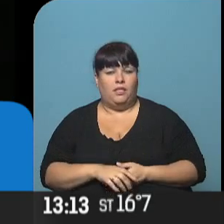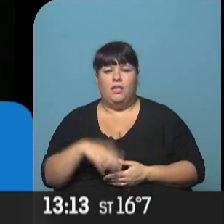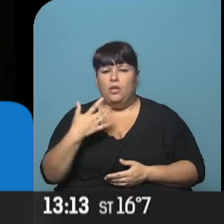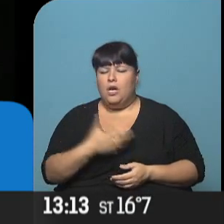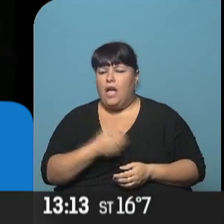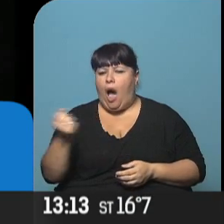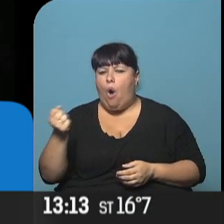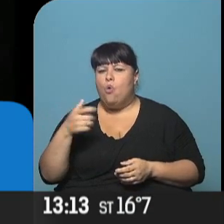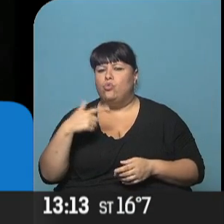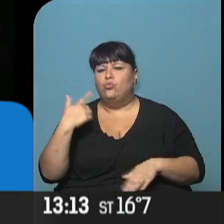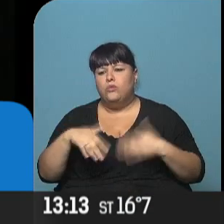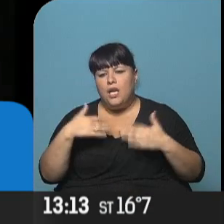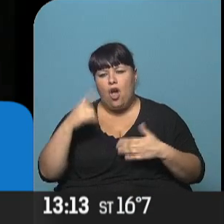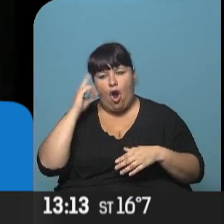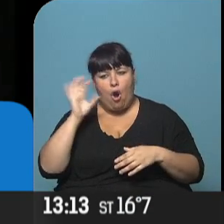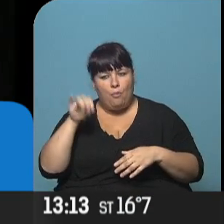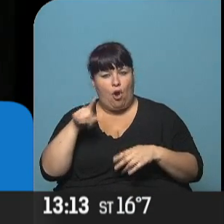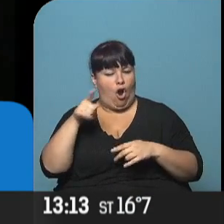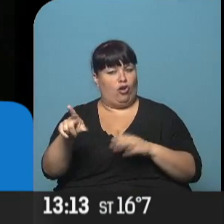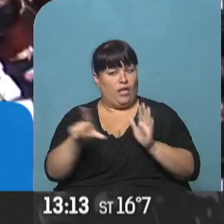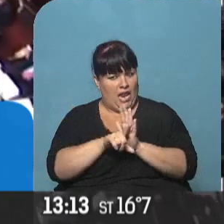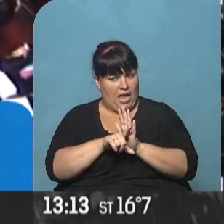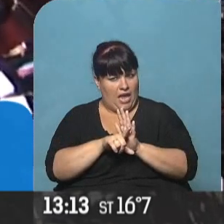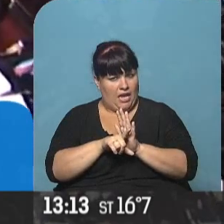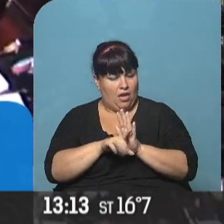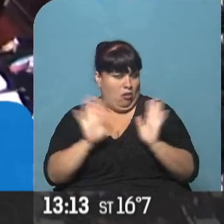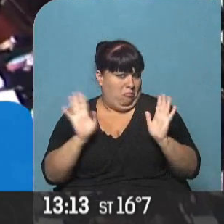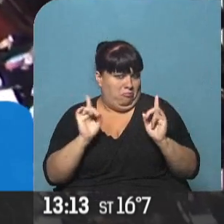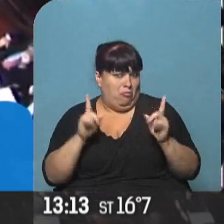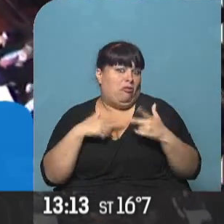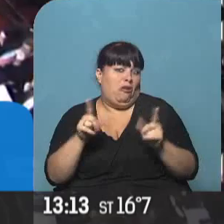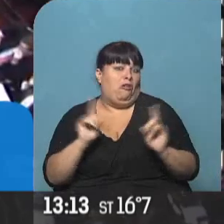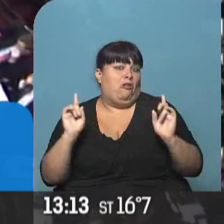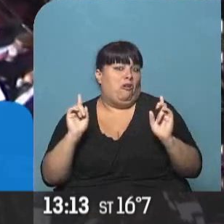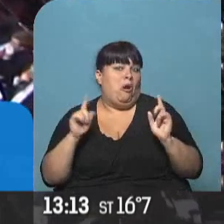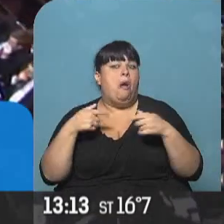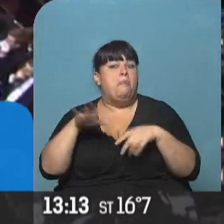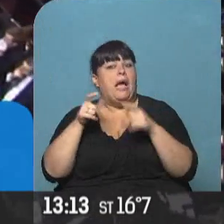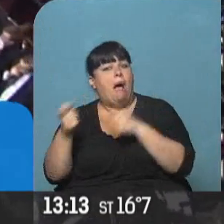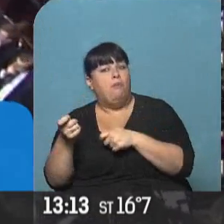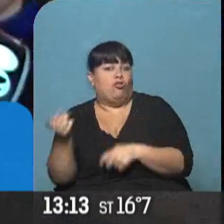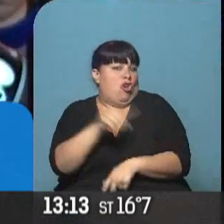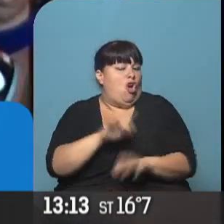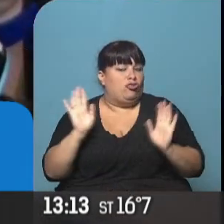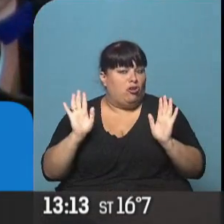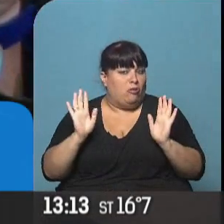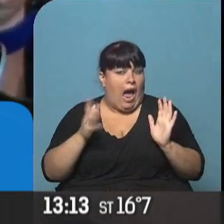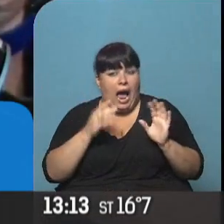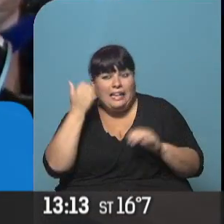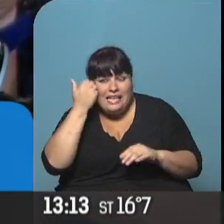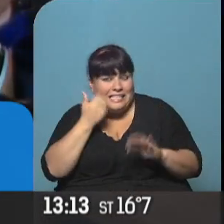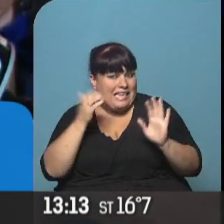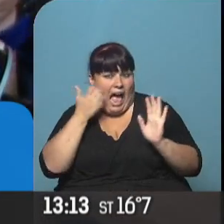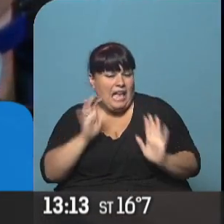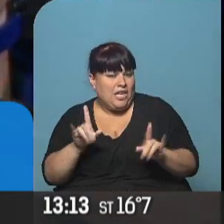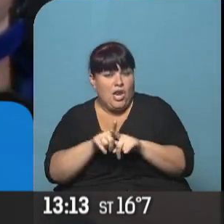que bueno, hay una alta oposición a esta ley. No, yo podría decirle no, tuvo más apoyo que el otro. Ajustado es ajustado,